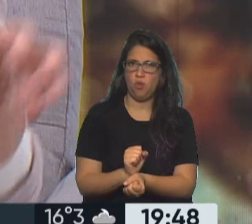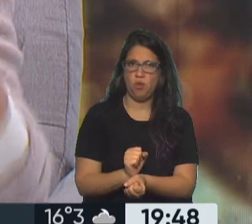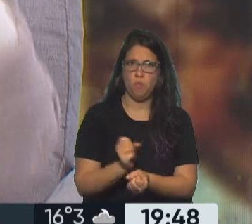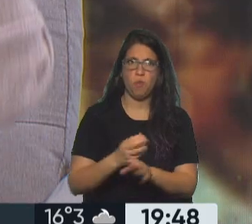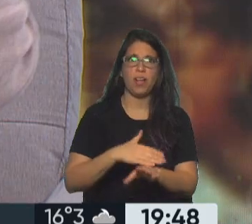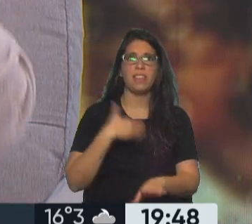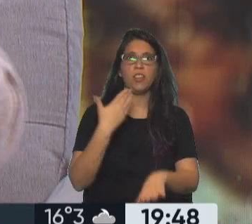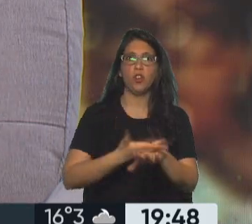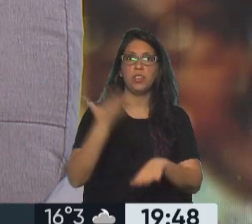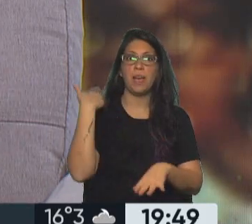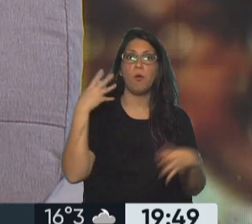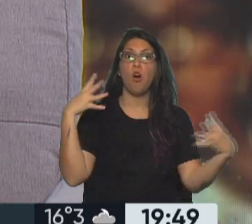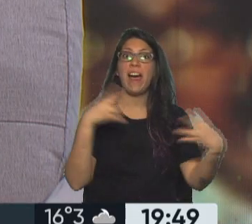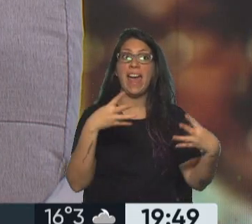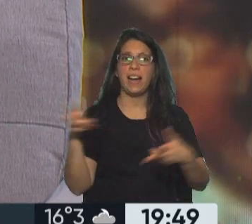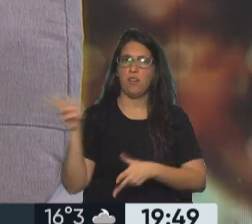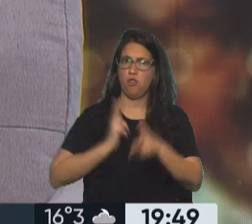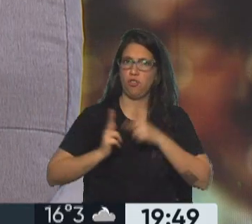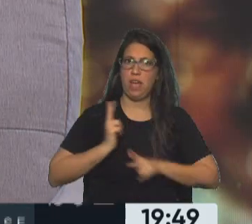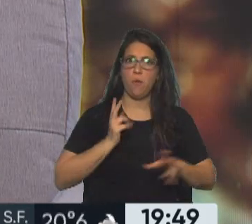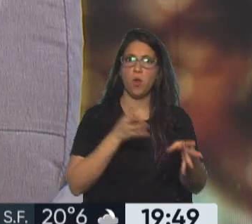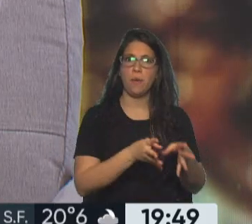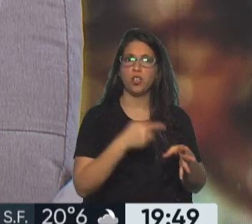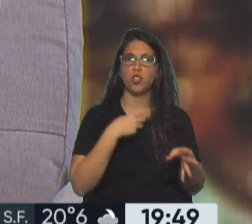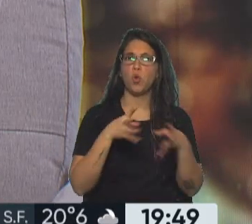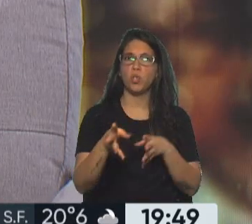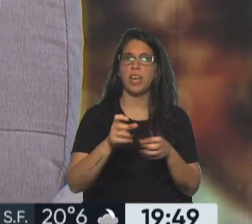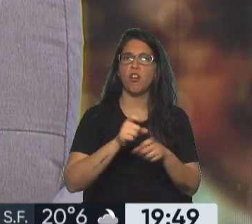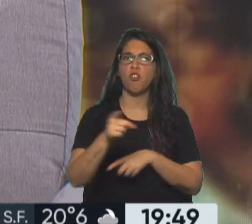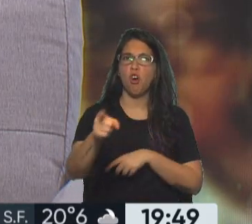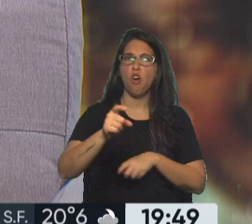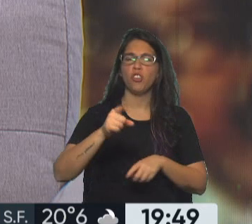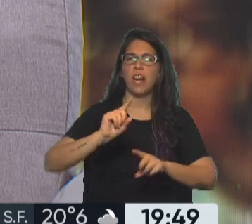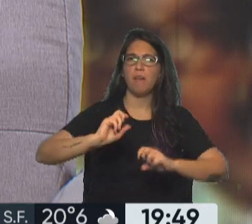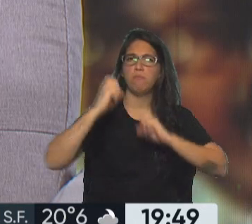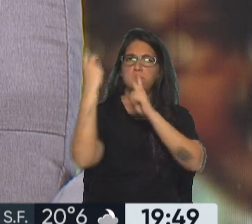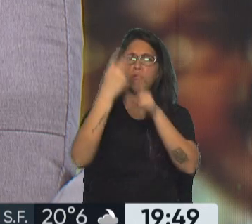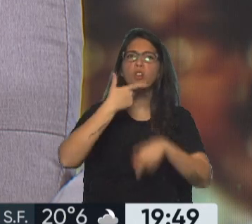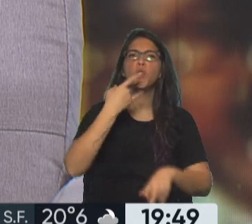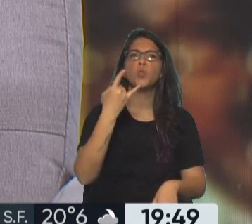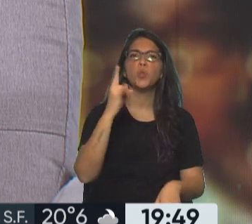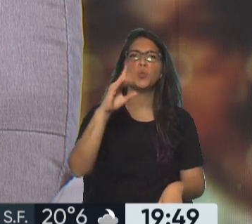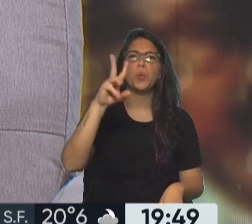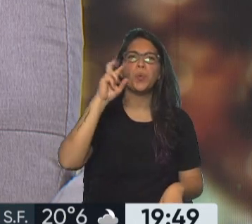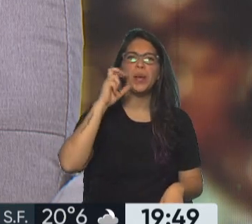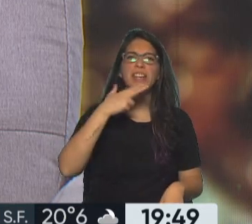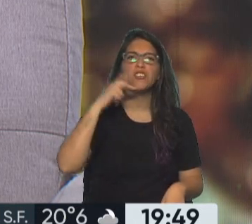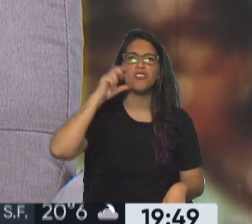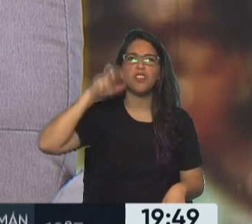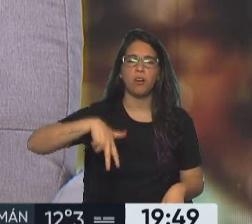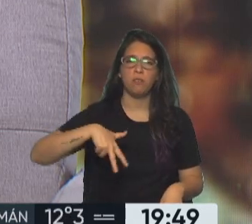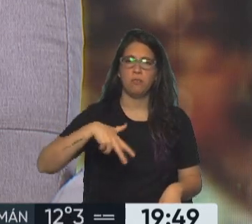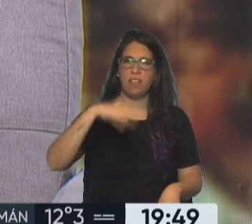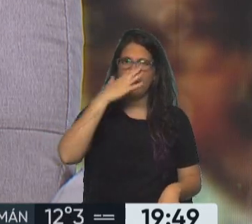mucho tiempo hubo una guerra, nos decía mi papá, yo luché contra la subversión, ¿viste? Y todos términos, bueno, empezar a averiguar. Y después en el